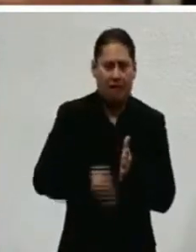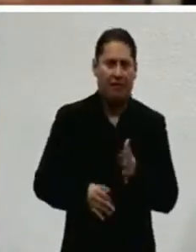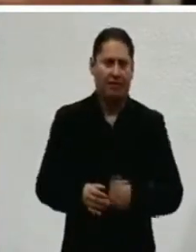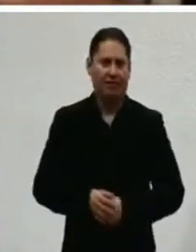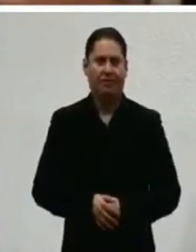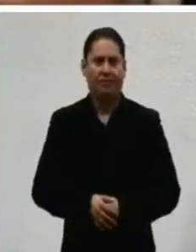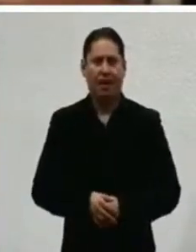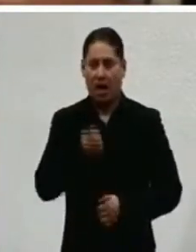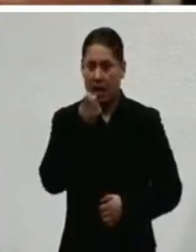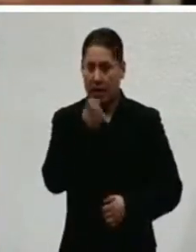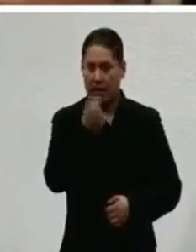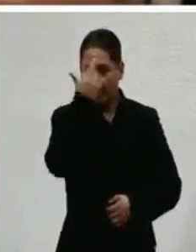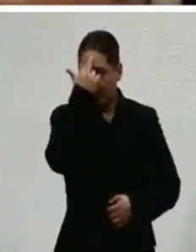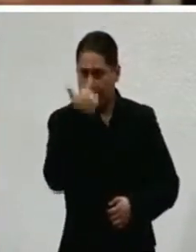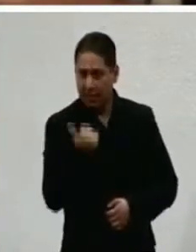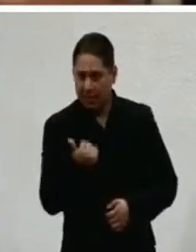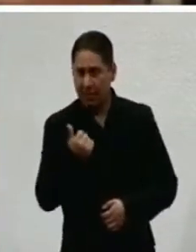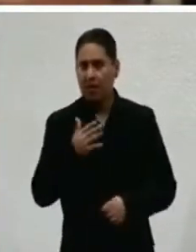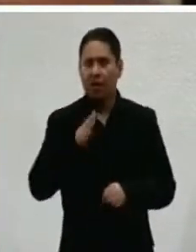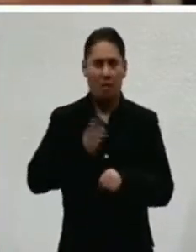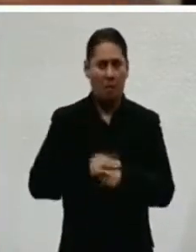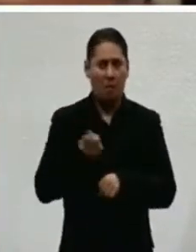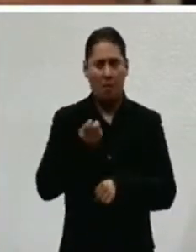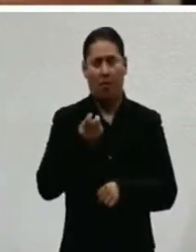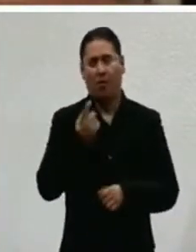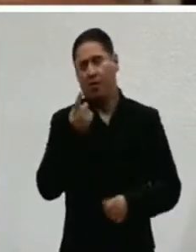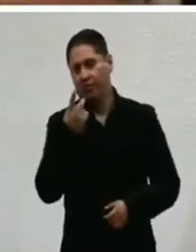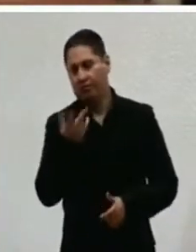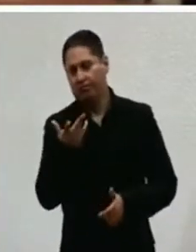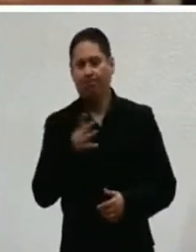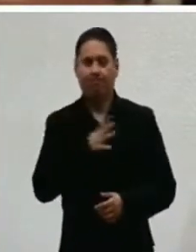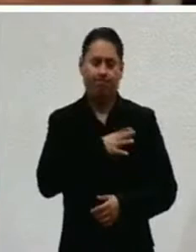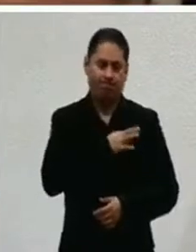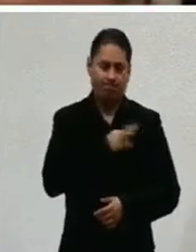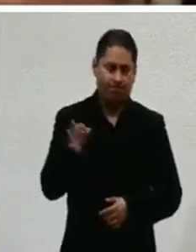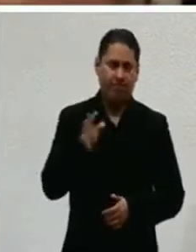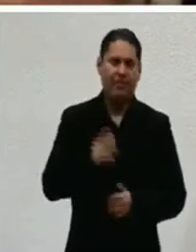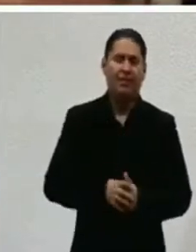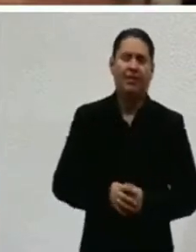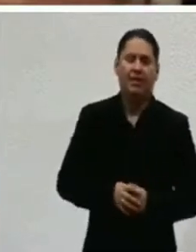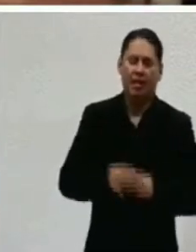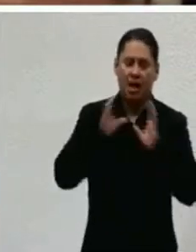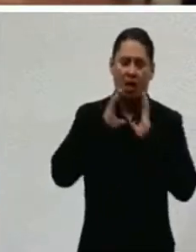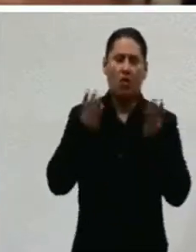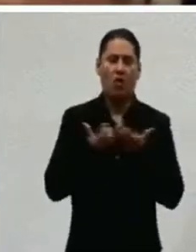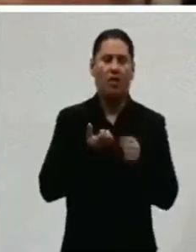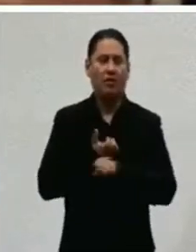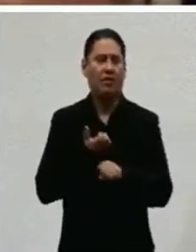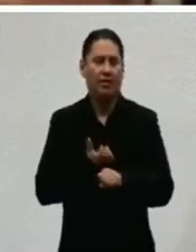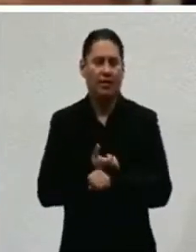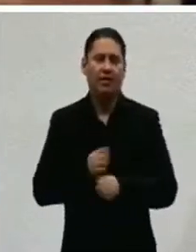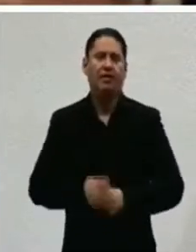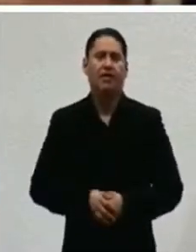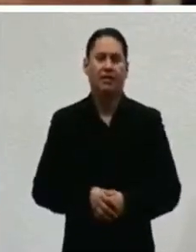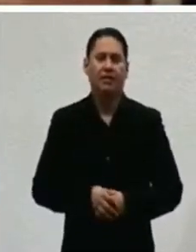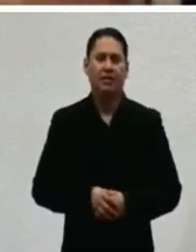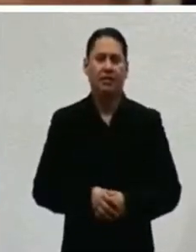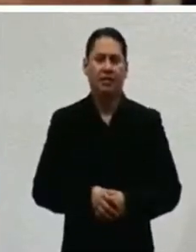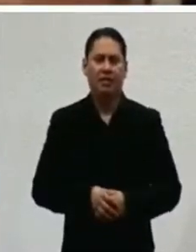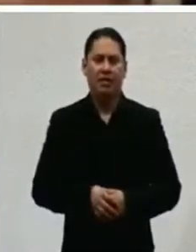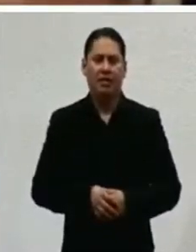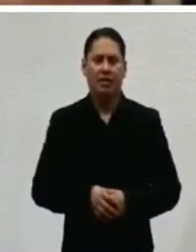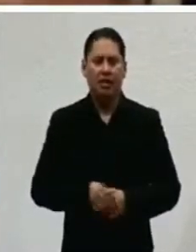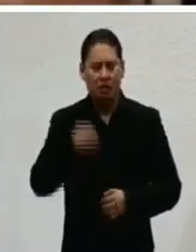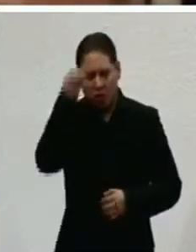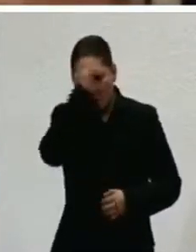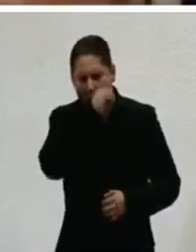es la razón principal por la que estos criterios permitirán al Congreso del Estado emitir una opinión con